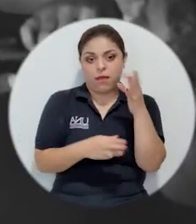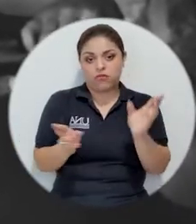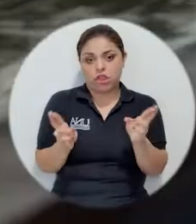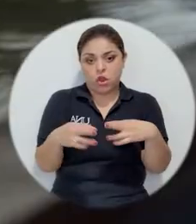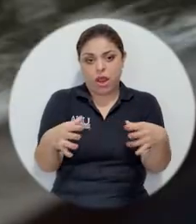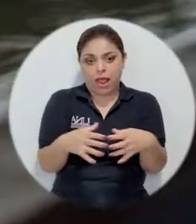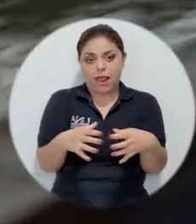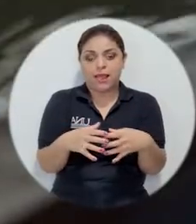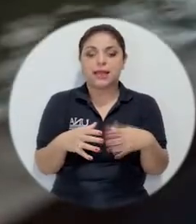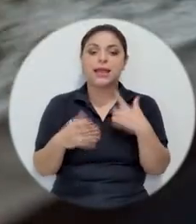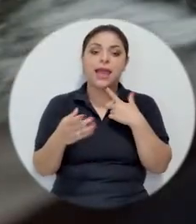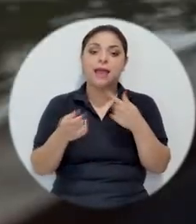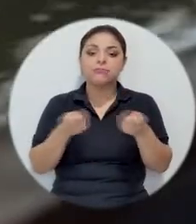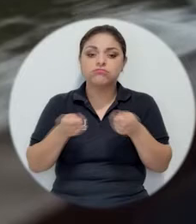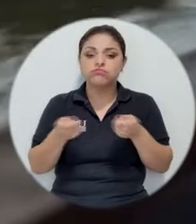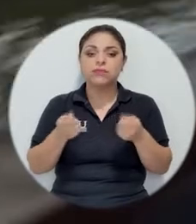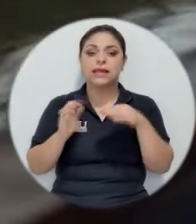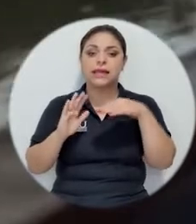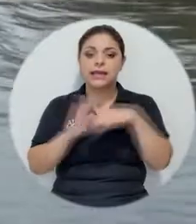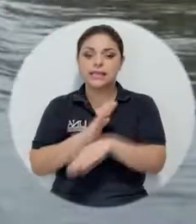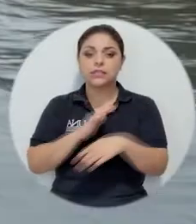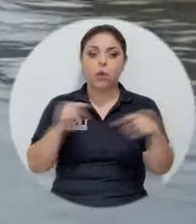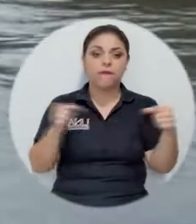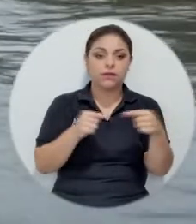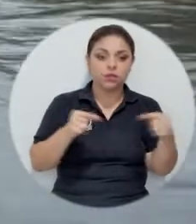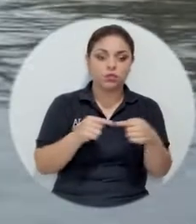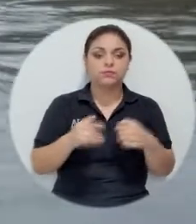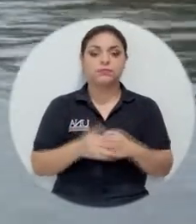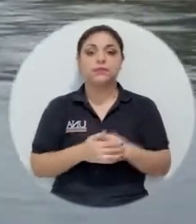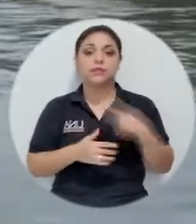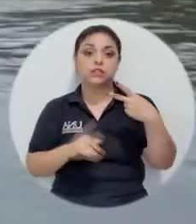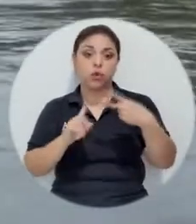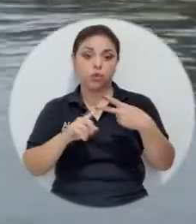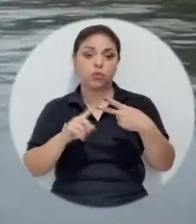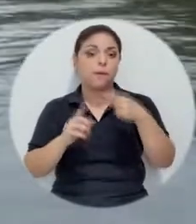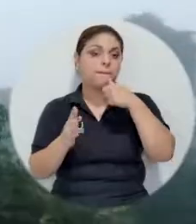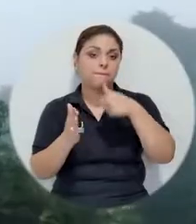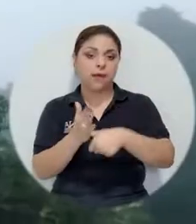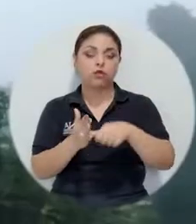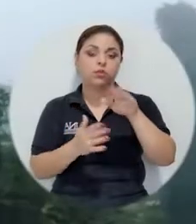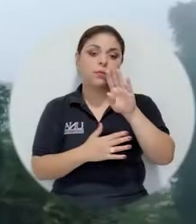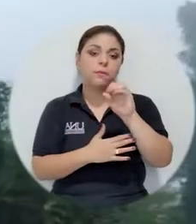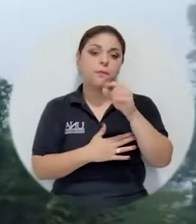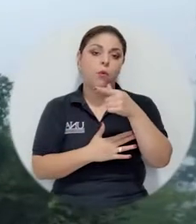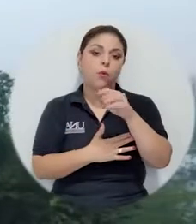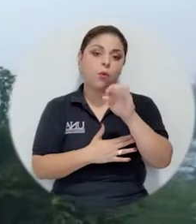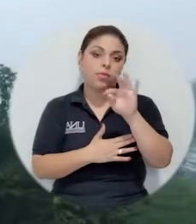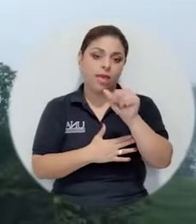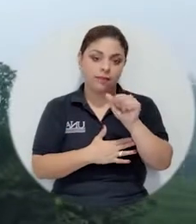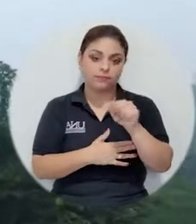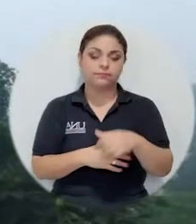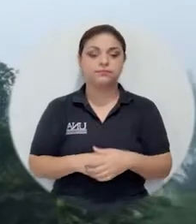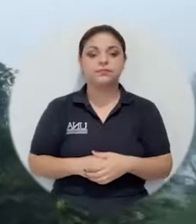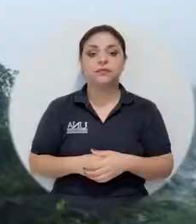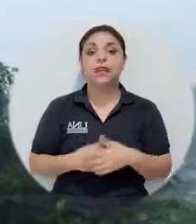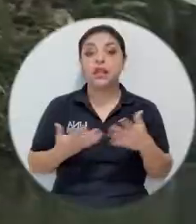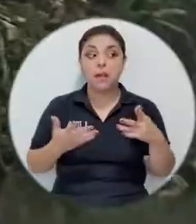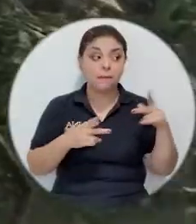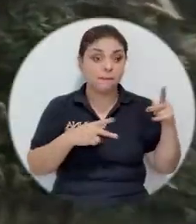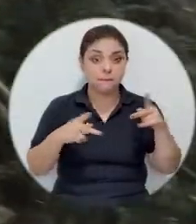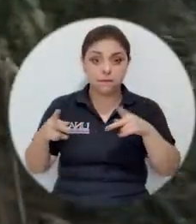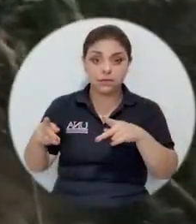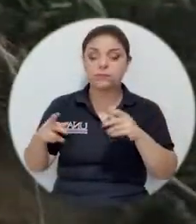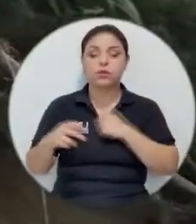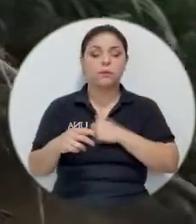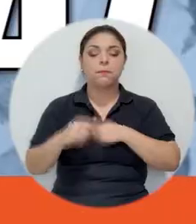que gestiona crisis y conflictos. Un segundo mecanismo es el Pacto de Bogotá, que es un instrumento jurídico que los países que lo